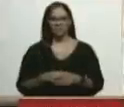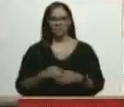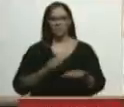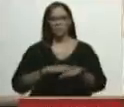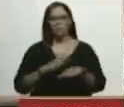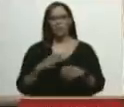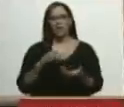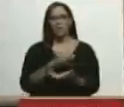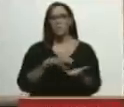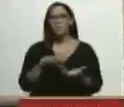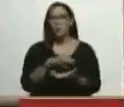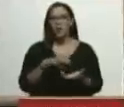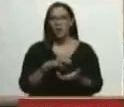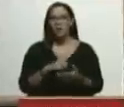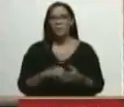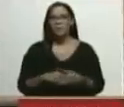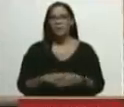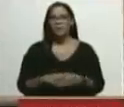problemas